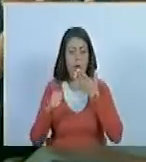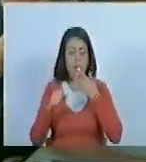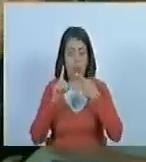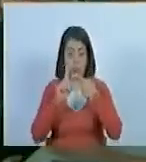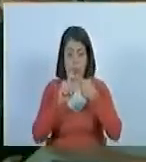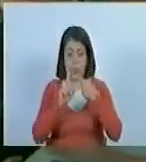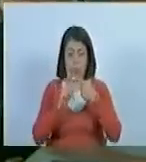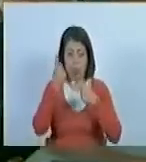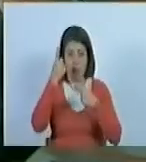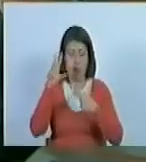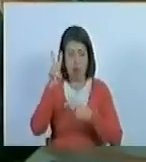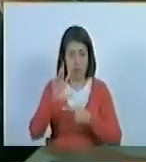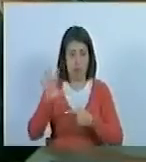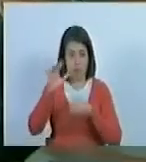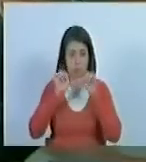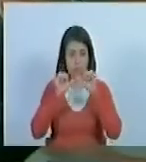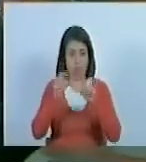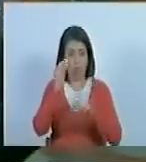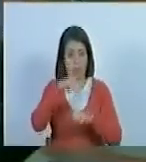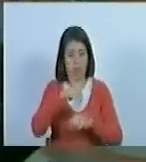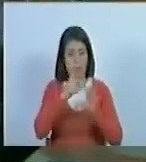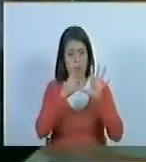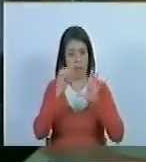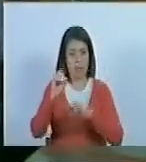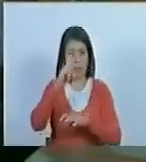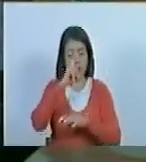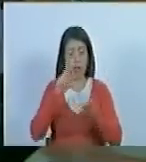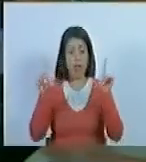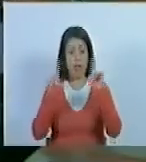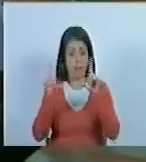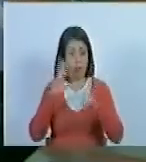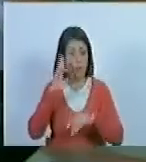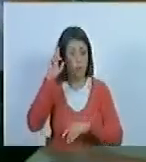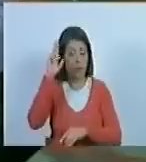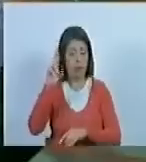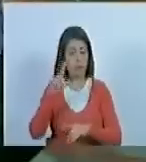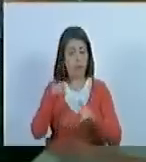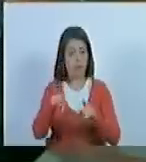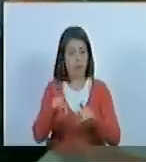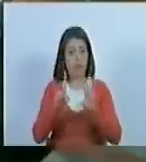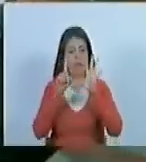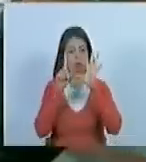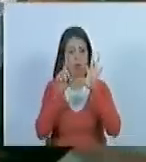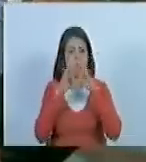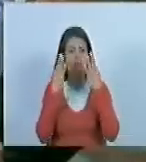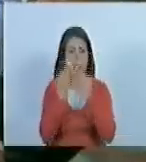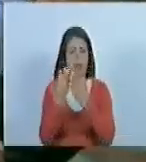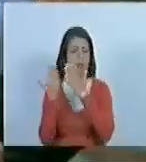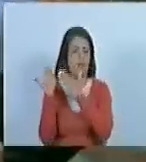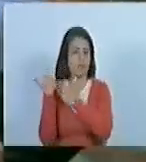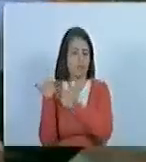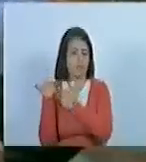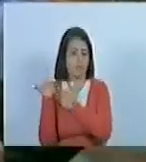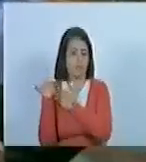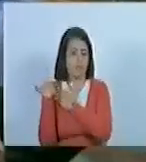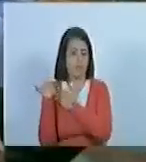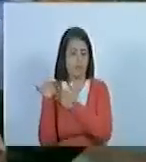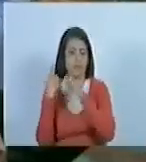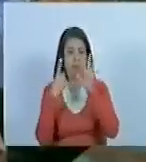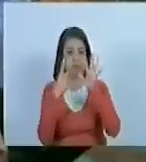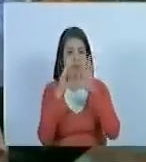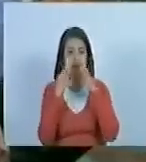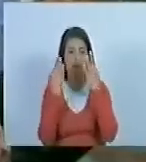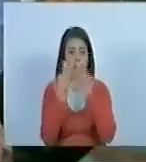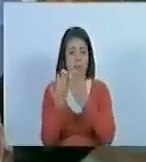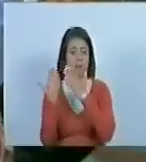Primero, en Venezuela durante más de 60 años los medios de comunicación estuvieron en manos de 6 familias. En manos de